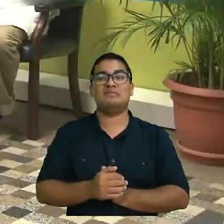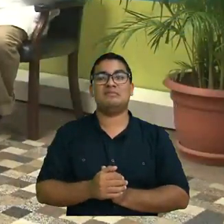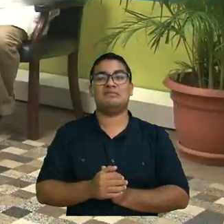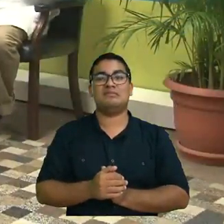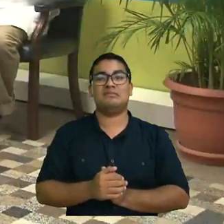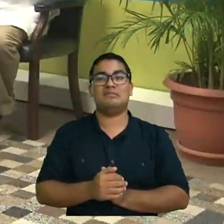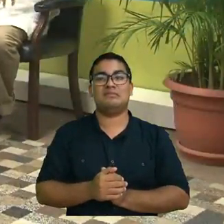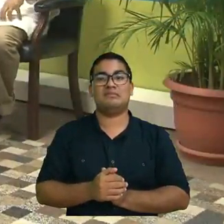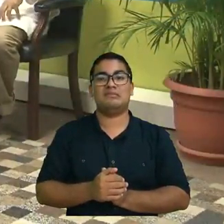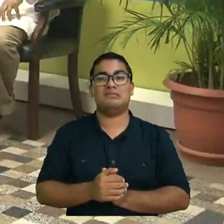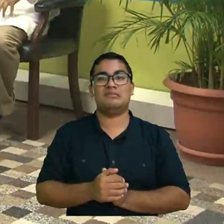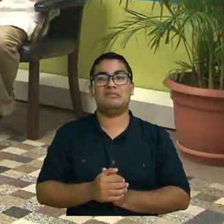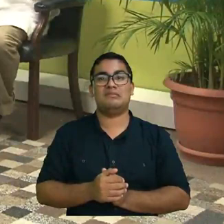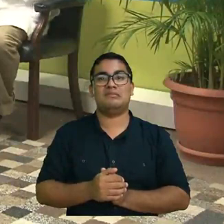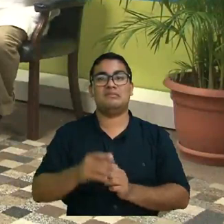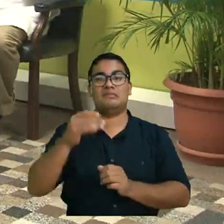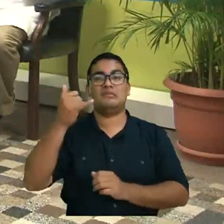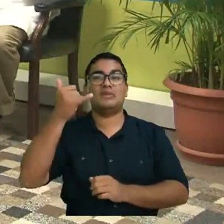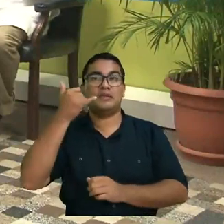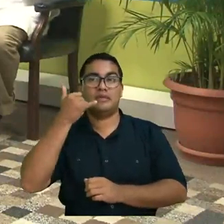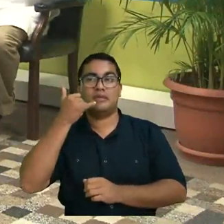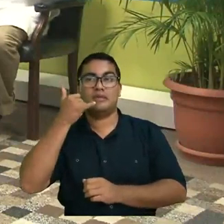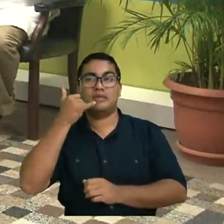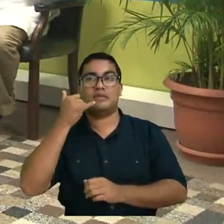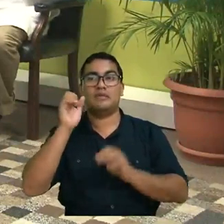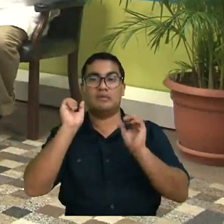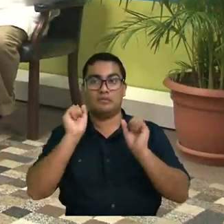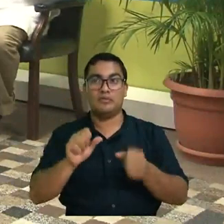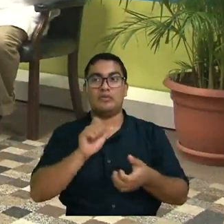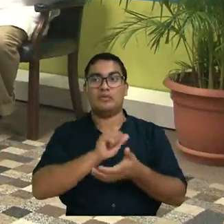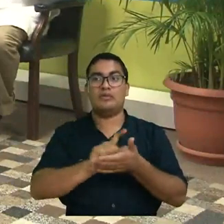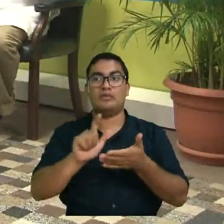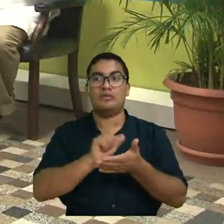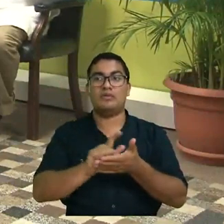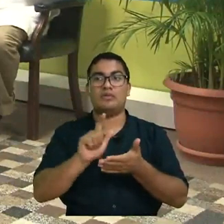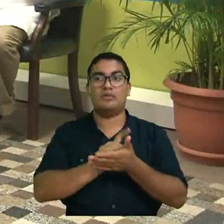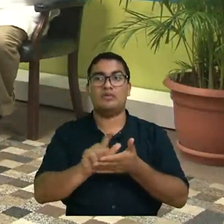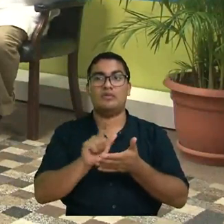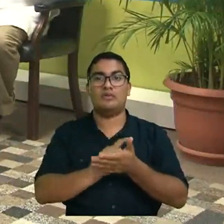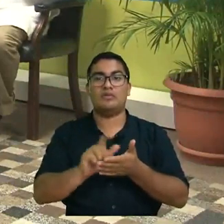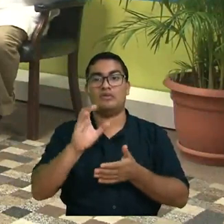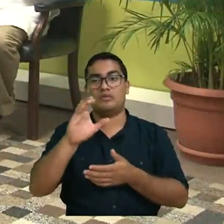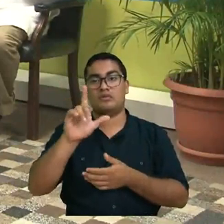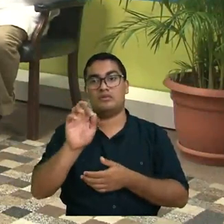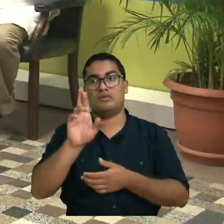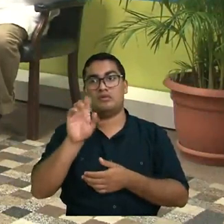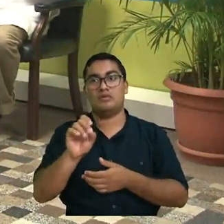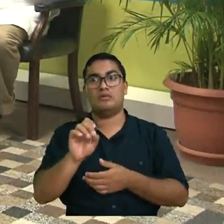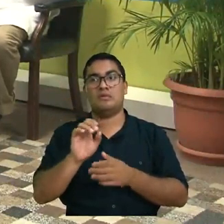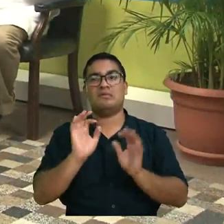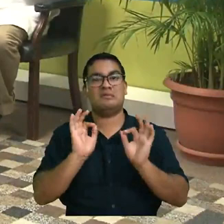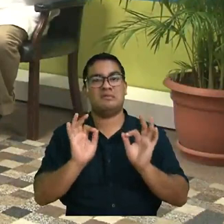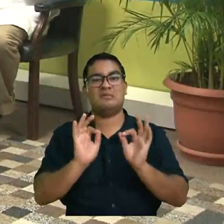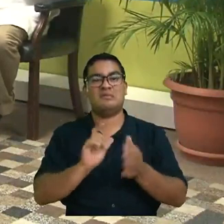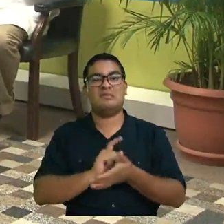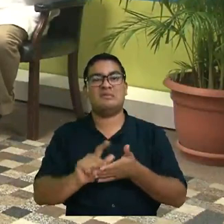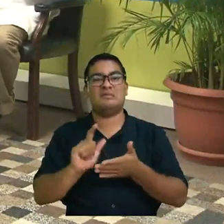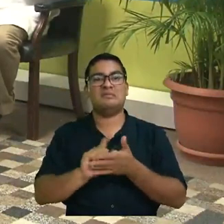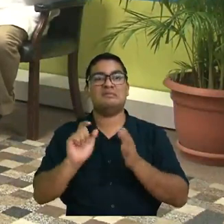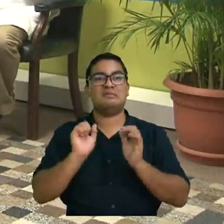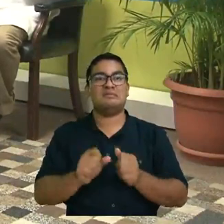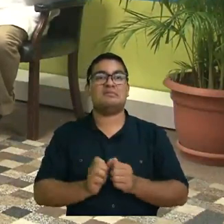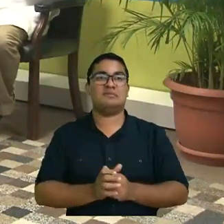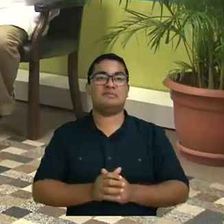controles. Incluso nuestro teléfono celular lo podemos limpiar con un trapito húmedo con cloro y lo desinfectamos de esta manera.